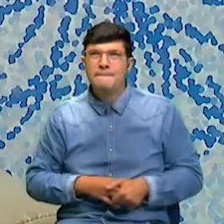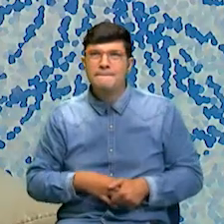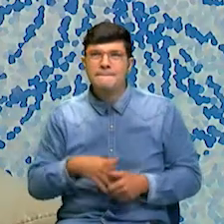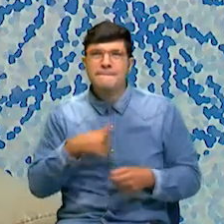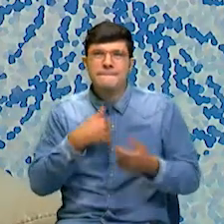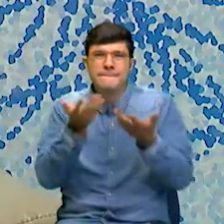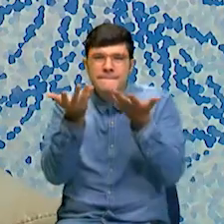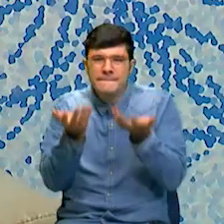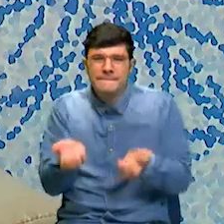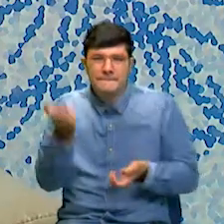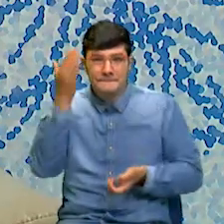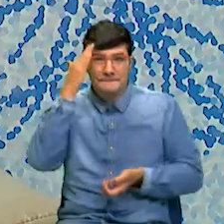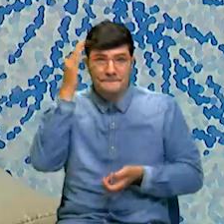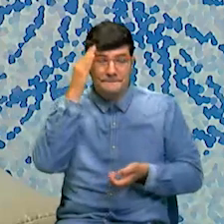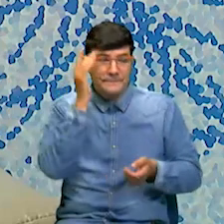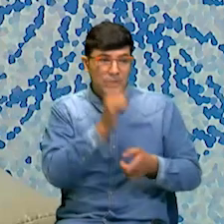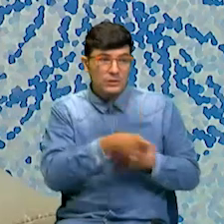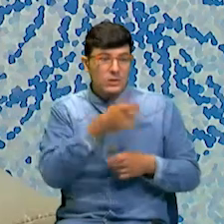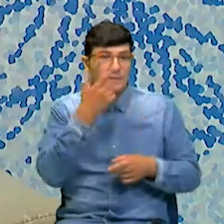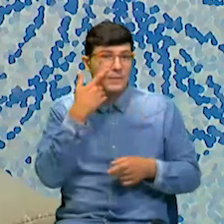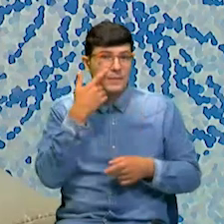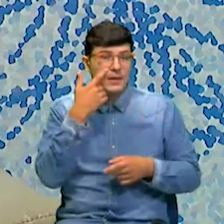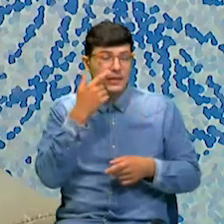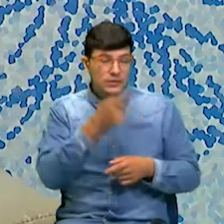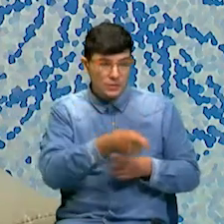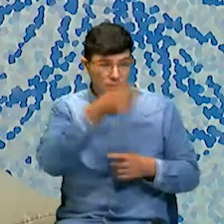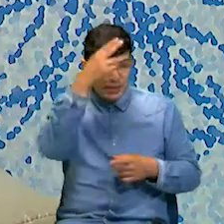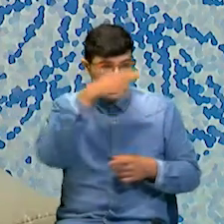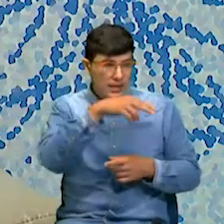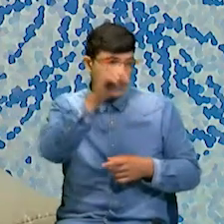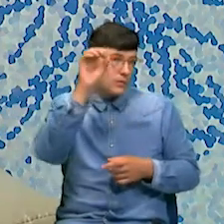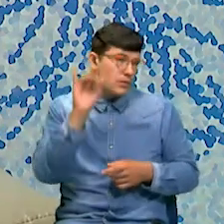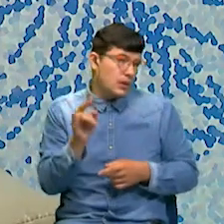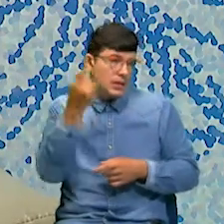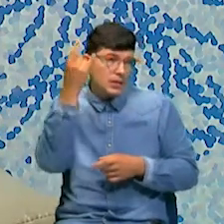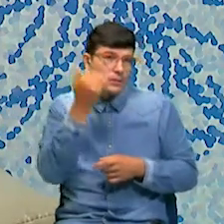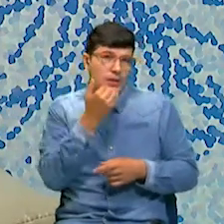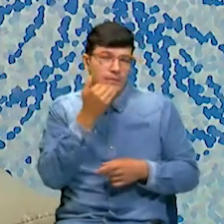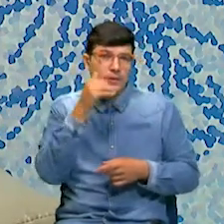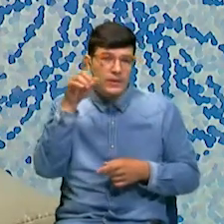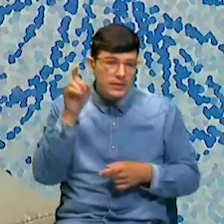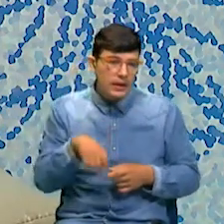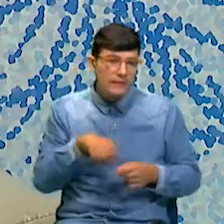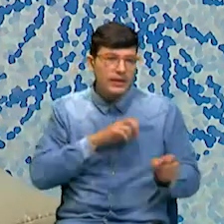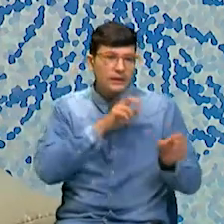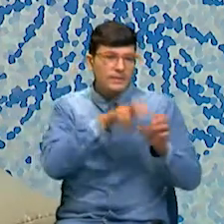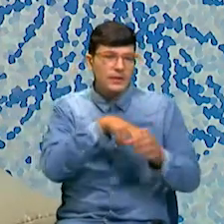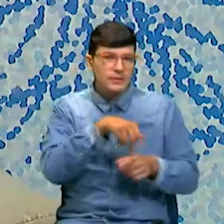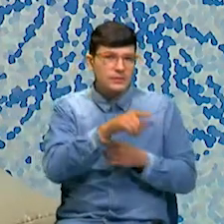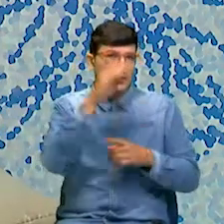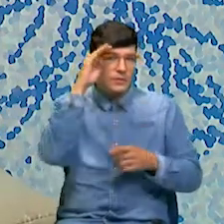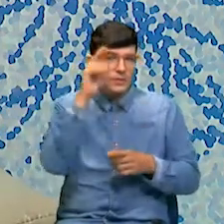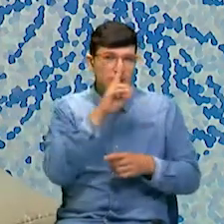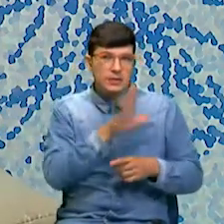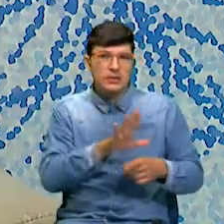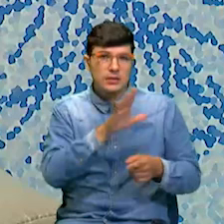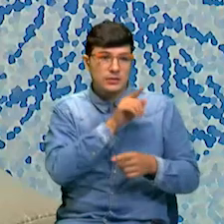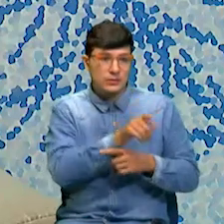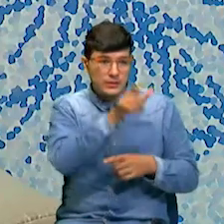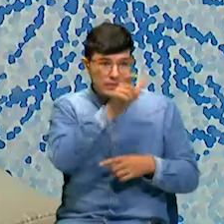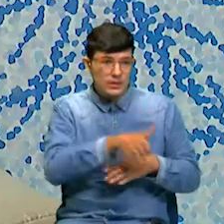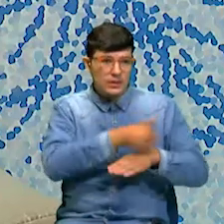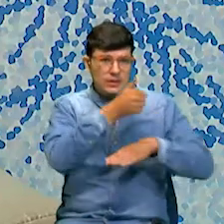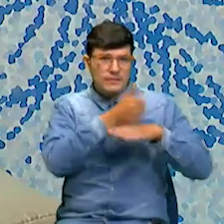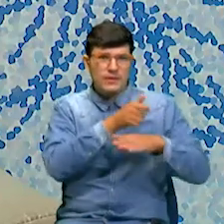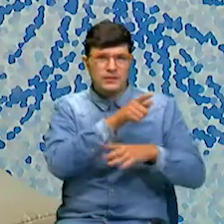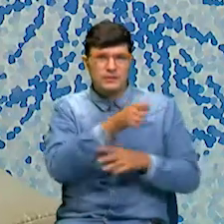Yo quisiera saber si de pronto él me debería, por decirlo, tenerme en el seguro de la policía. Él es un sargento del trabajo